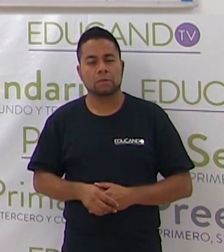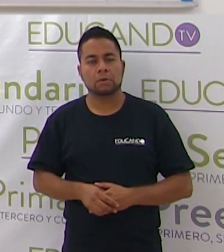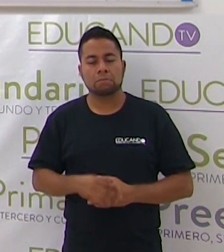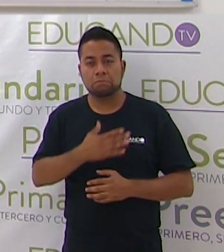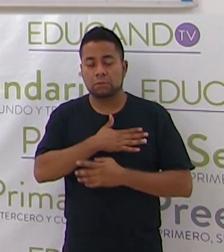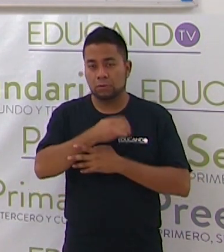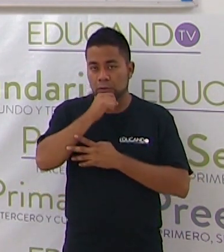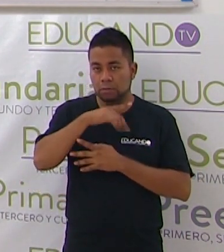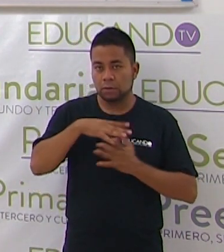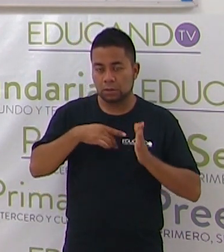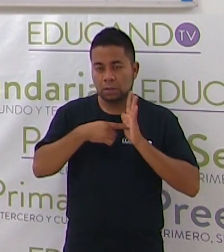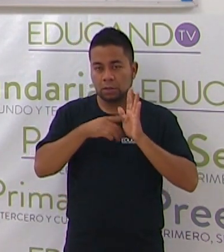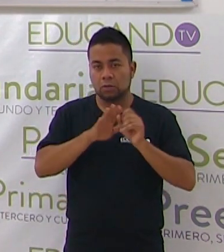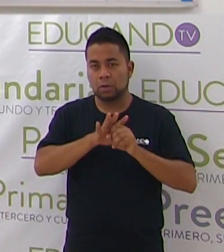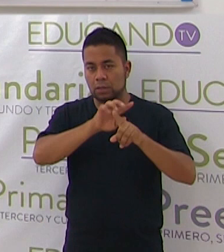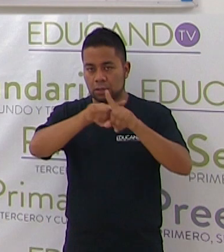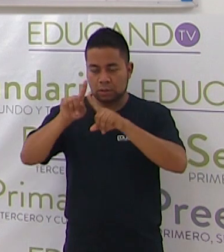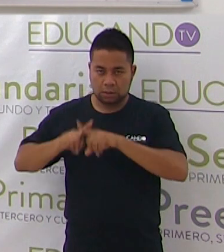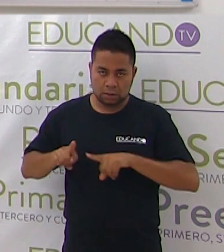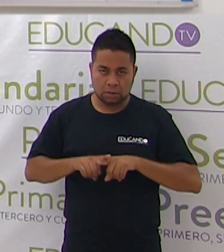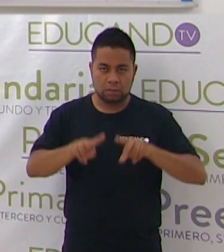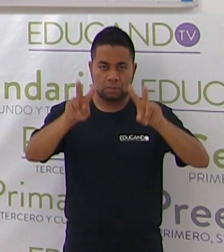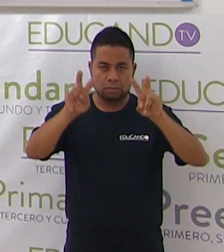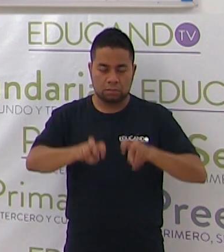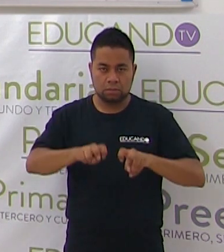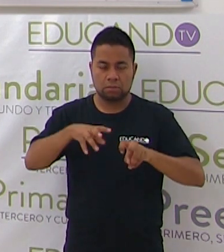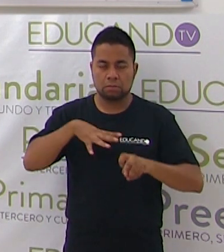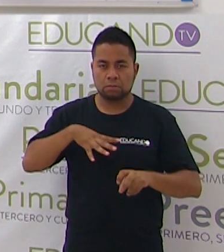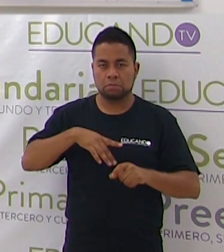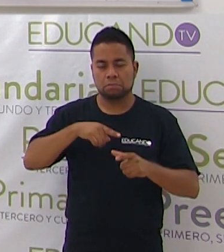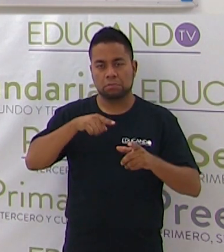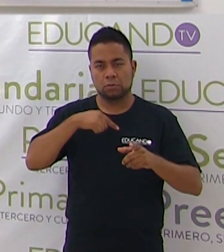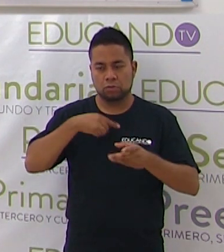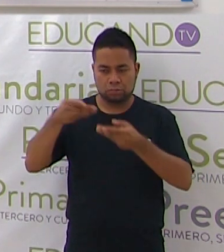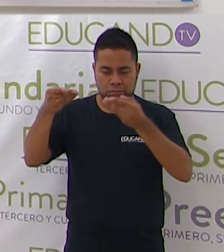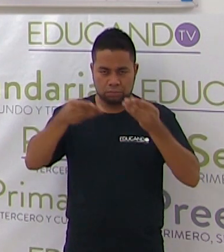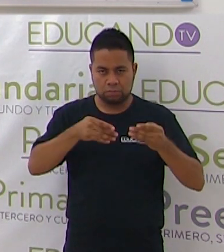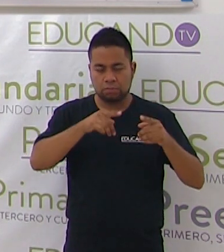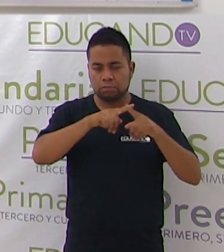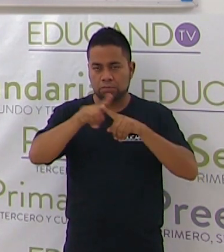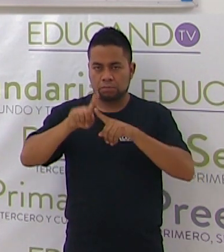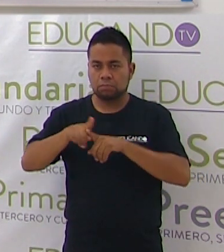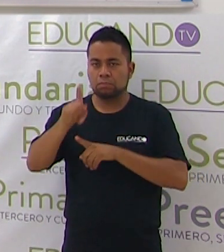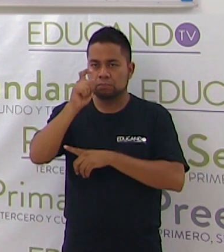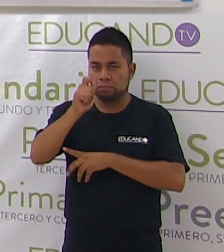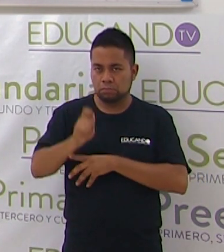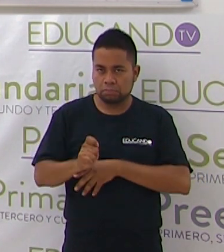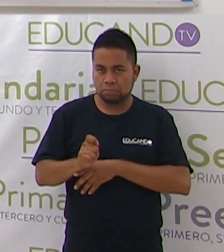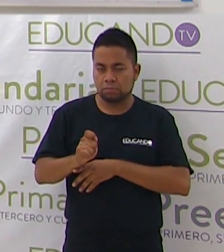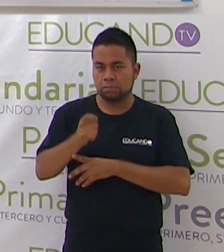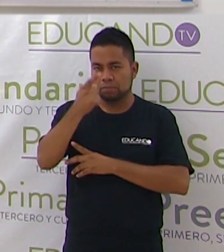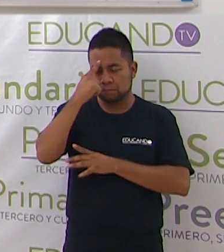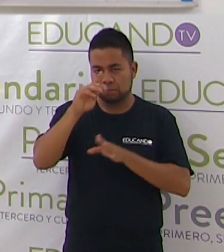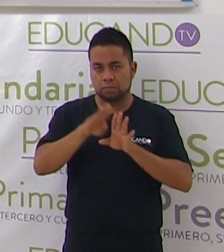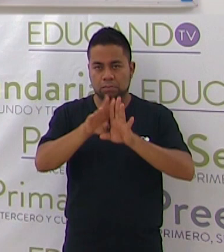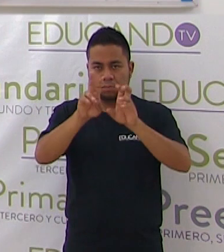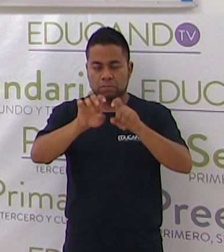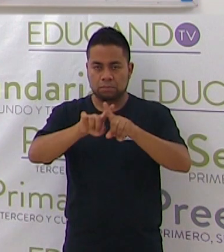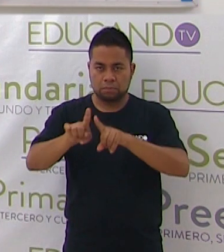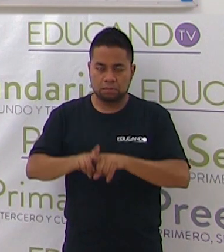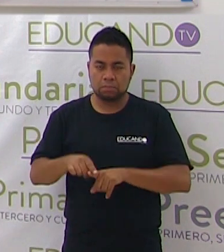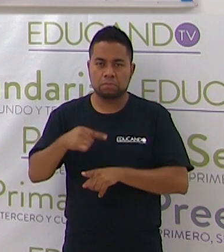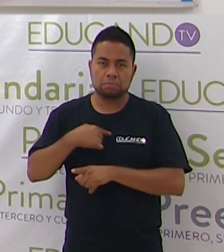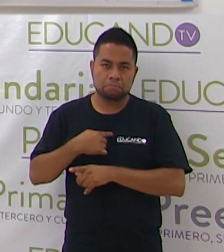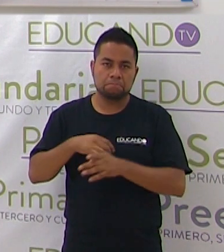bueno, también vimos los temas. Yo les traje aquí una serie de temas que